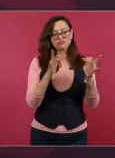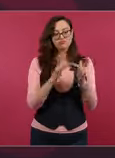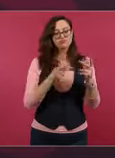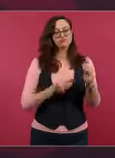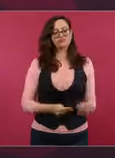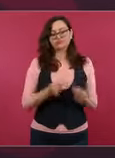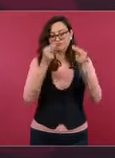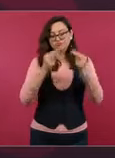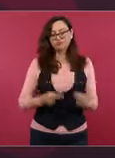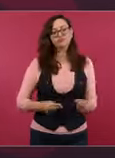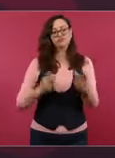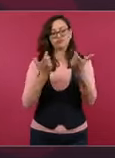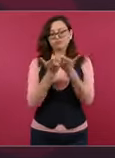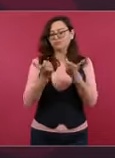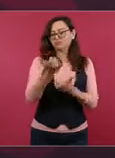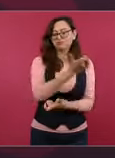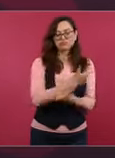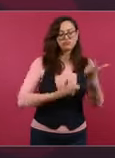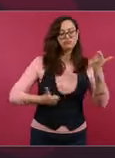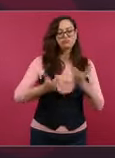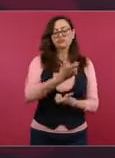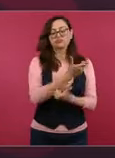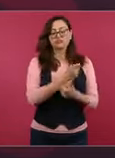comercial, económica,